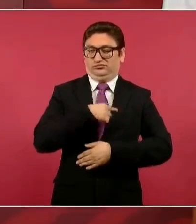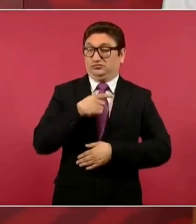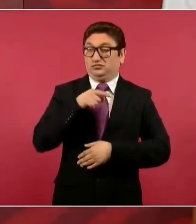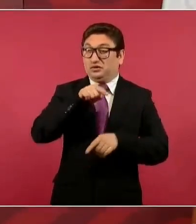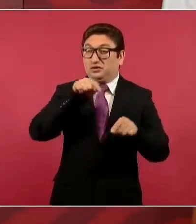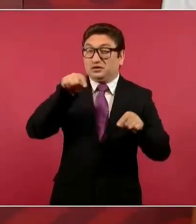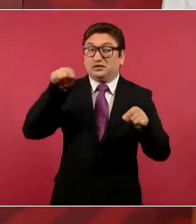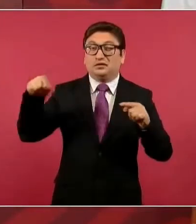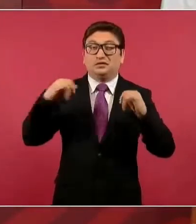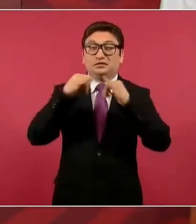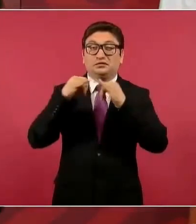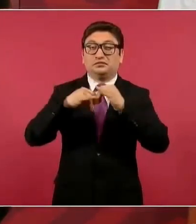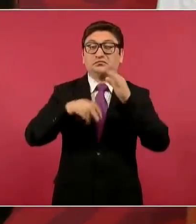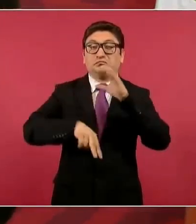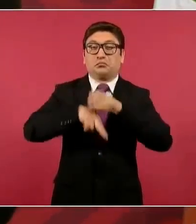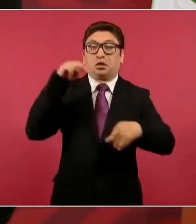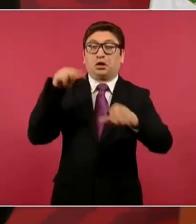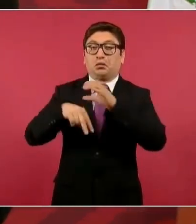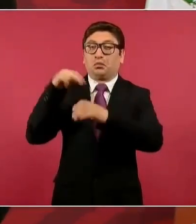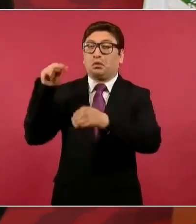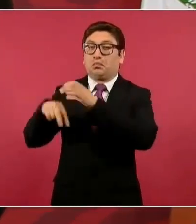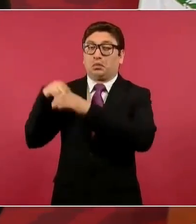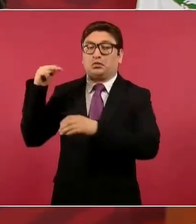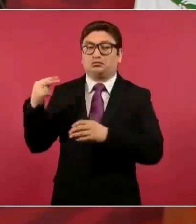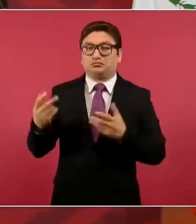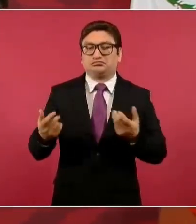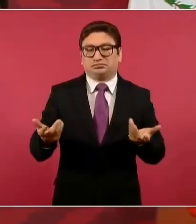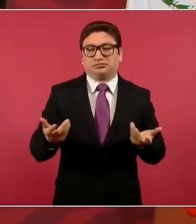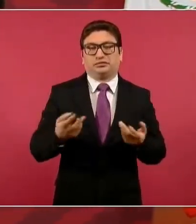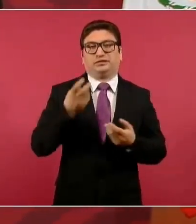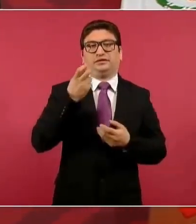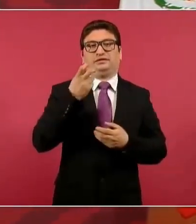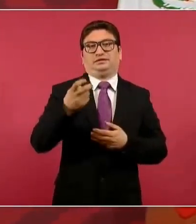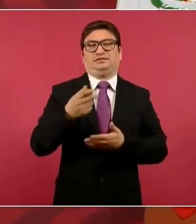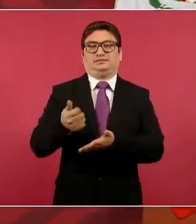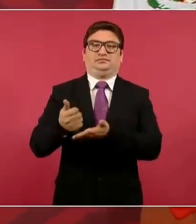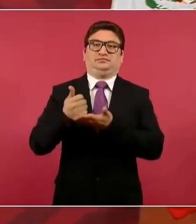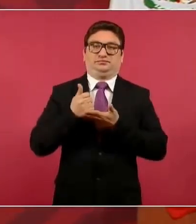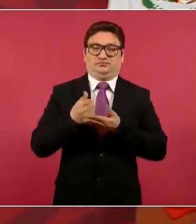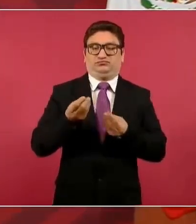vacíos algunos organismos y eso nos ayudó mucho,